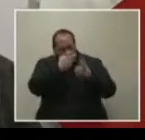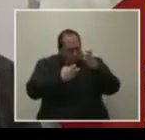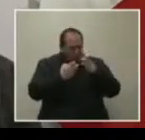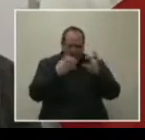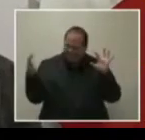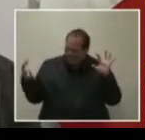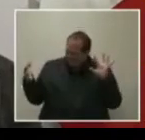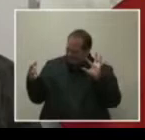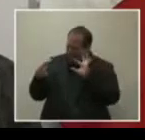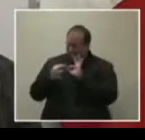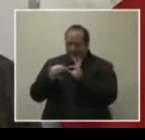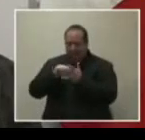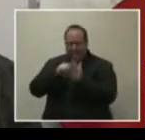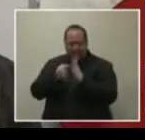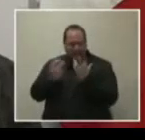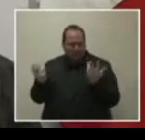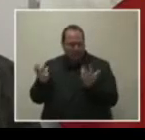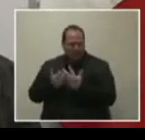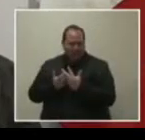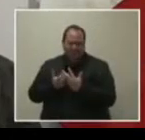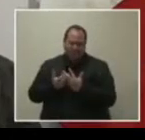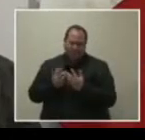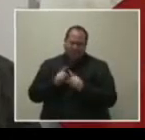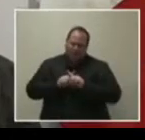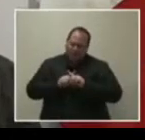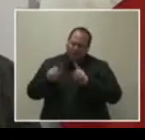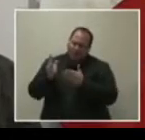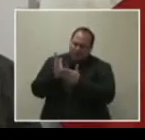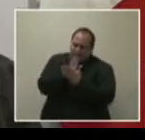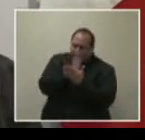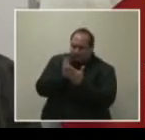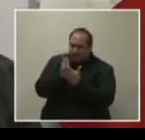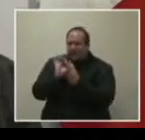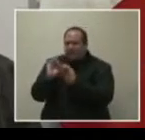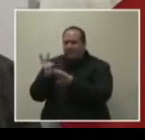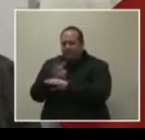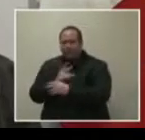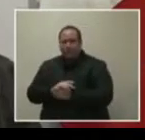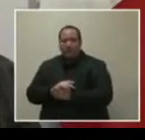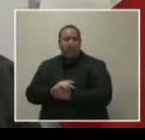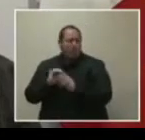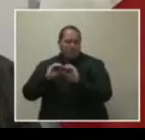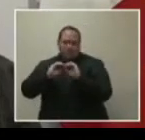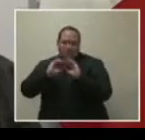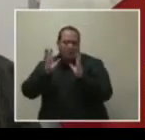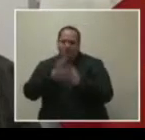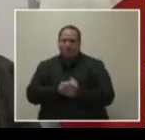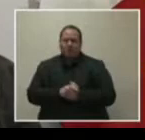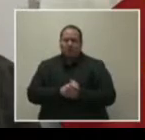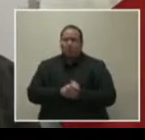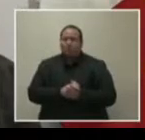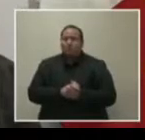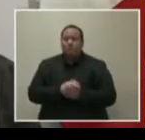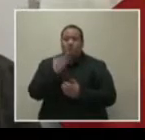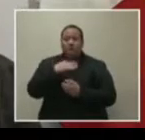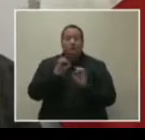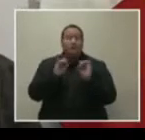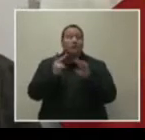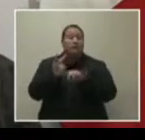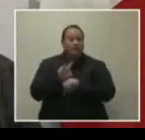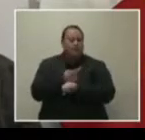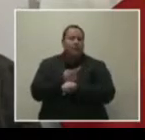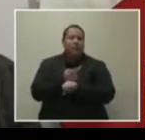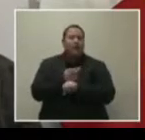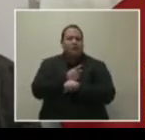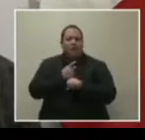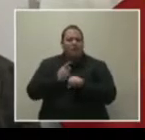directa, técnica, con el hecho perpetrado. Desde luego que en razón de lo ocurrido se tendrán que